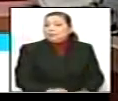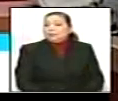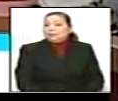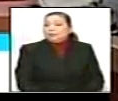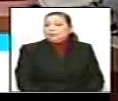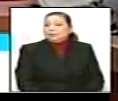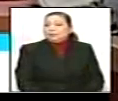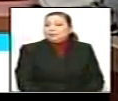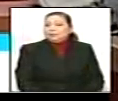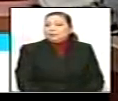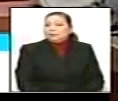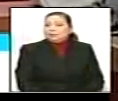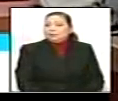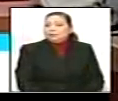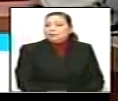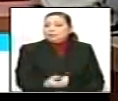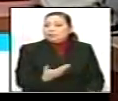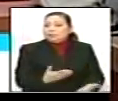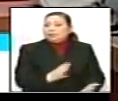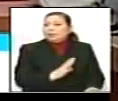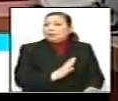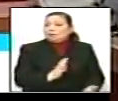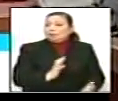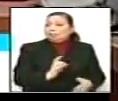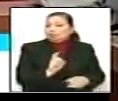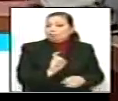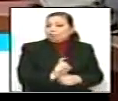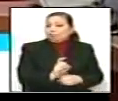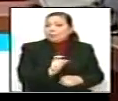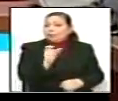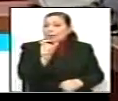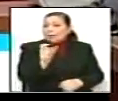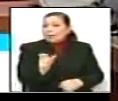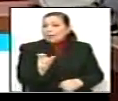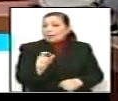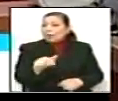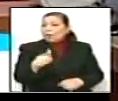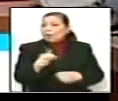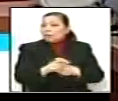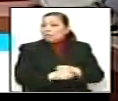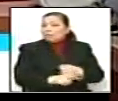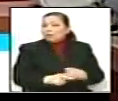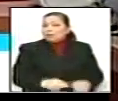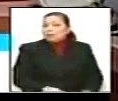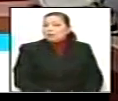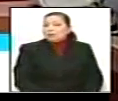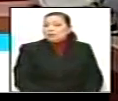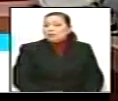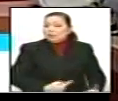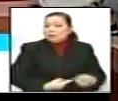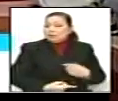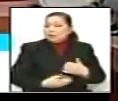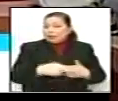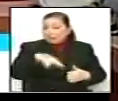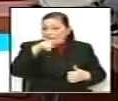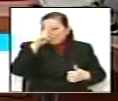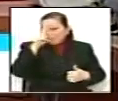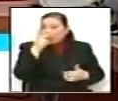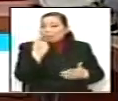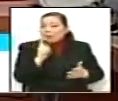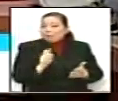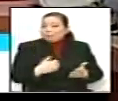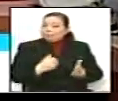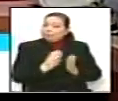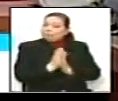perfil. Muchas veces el Estado capacita a sus funcionarios en el extranjero y estos deben volver al país para